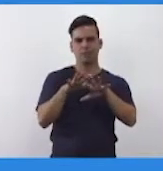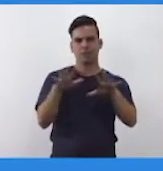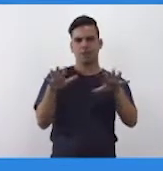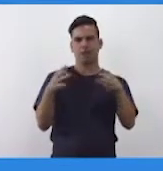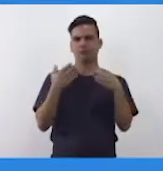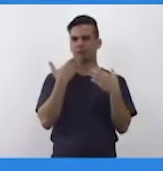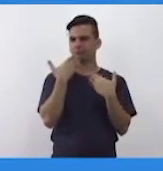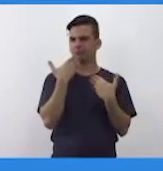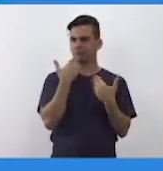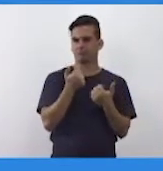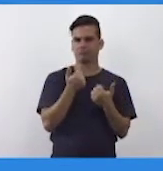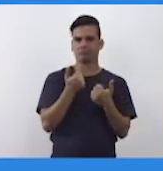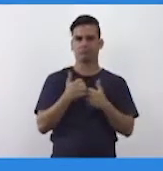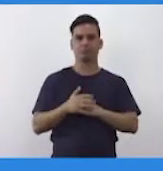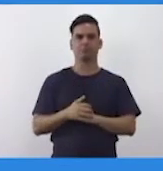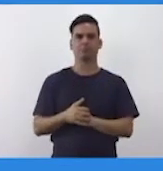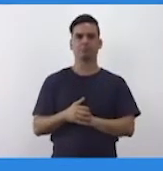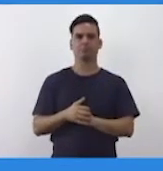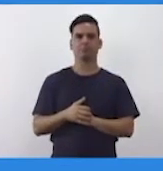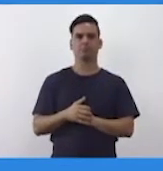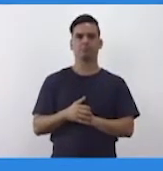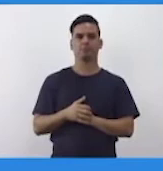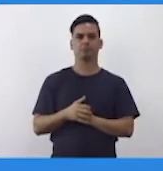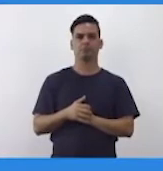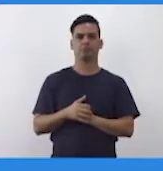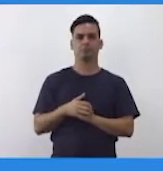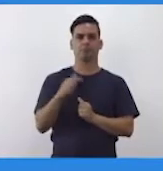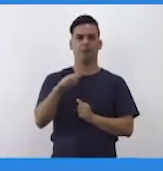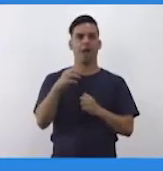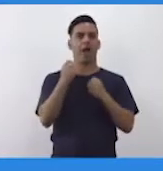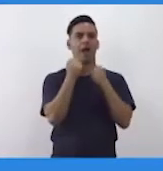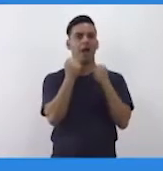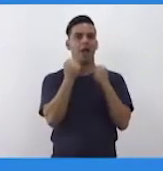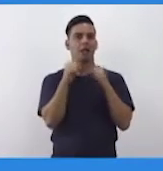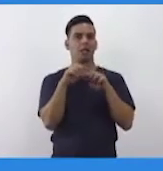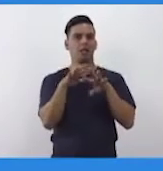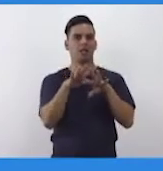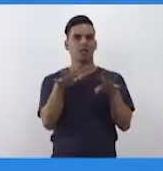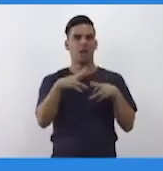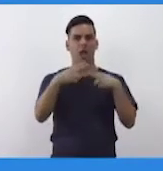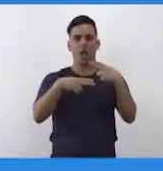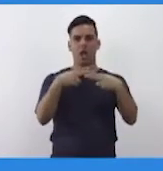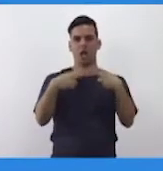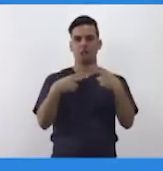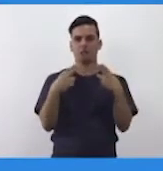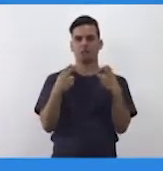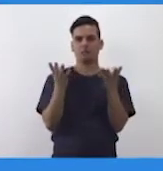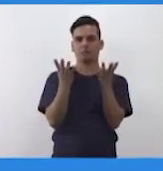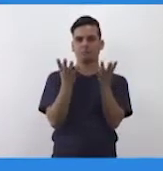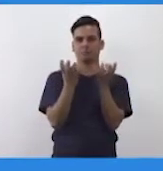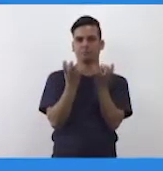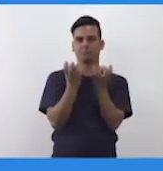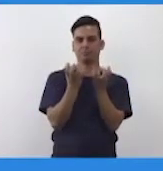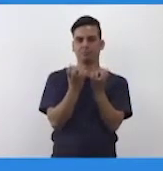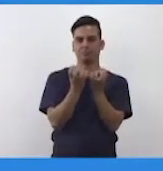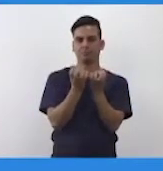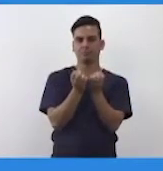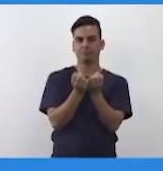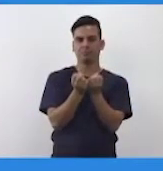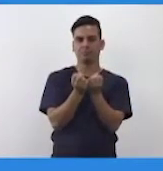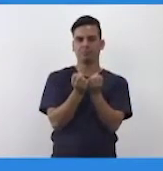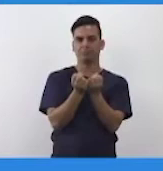suficiente que permiten reducir el NAC, por lo que se forma el